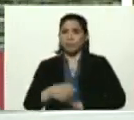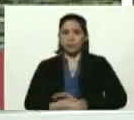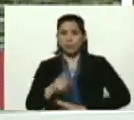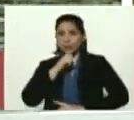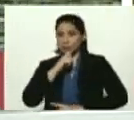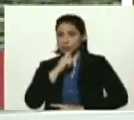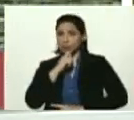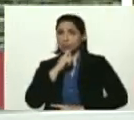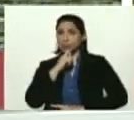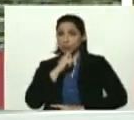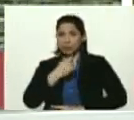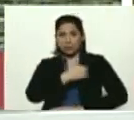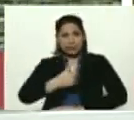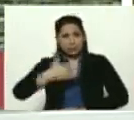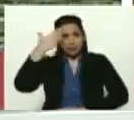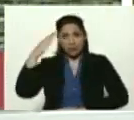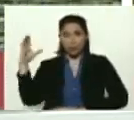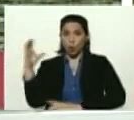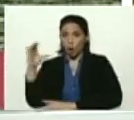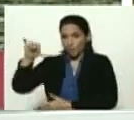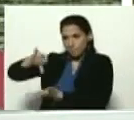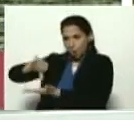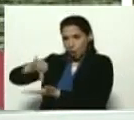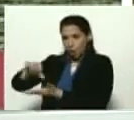que se sepa, el foco Colombia